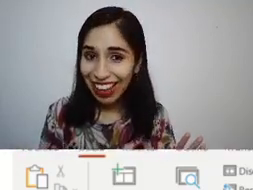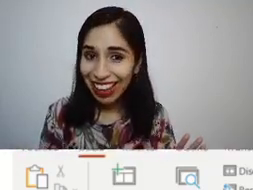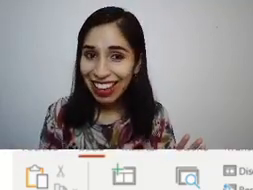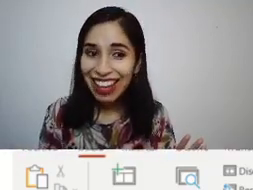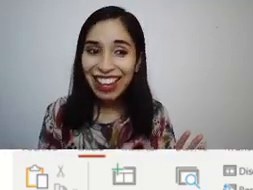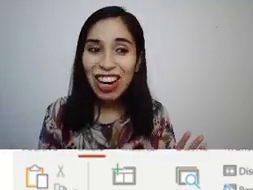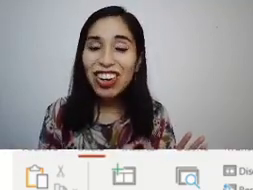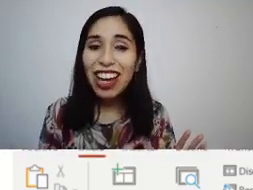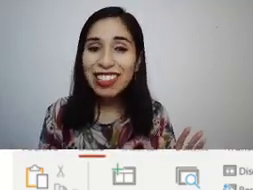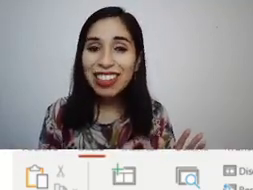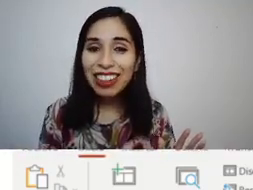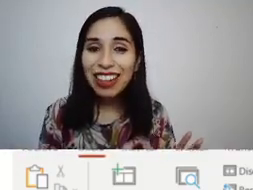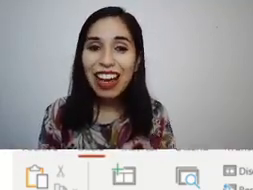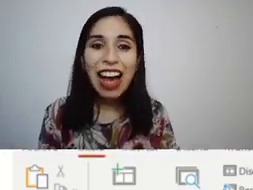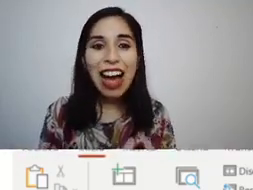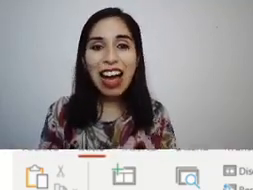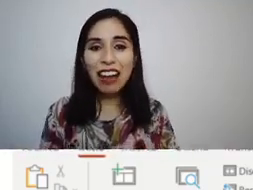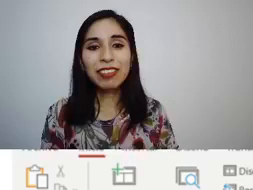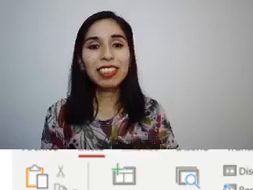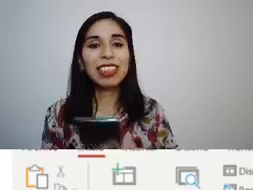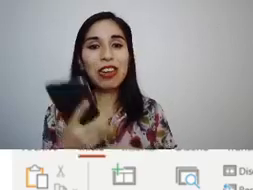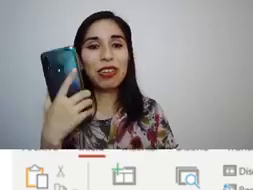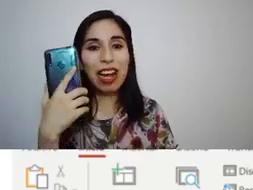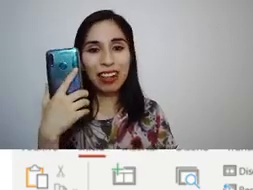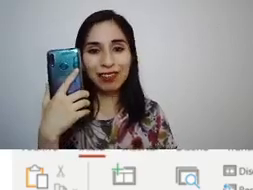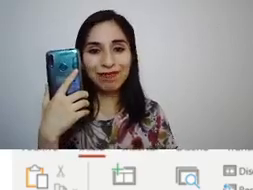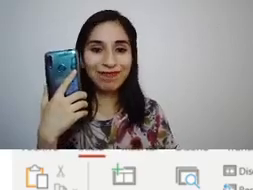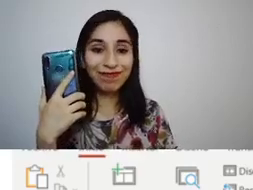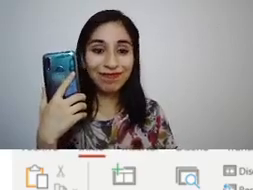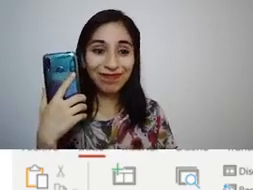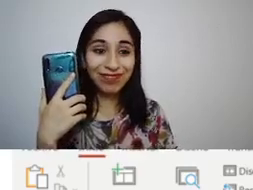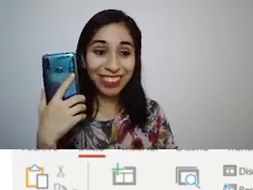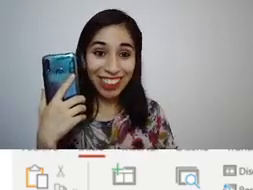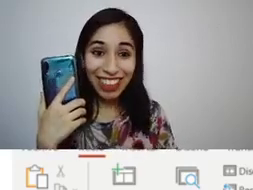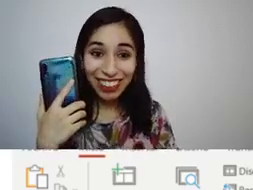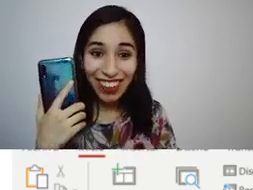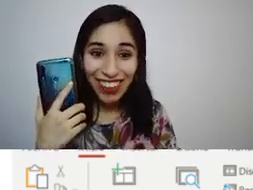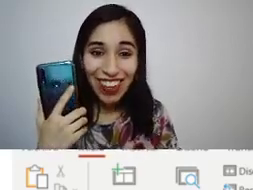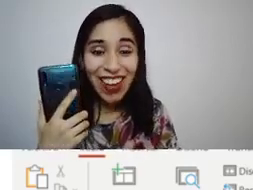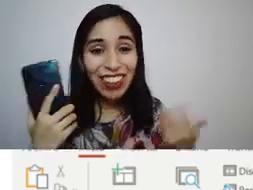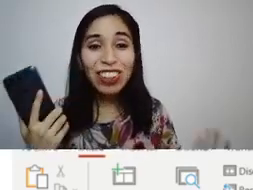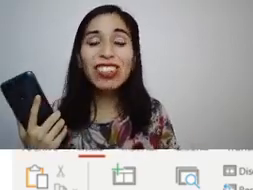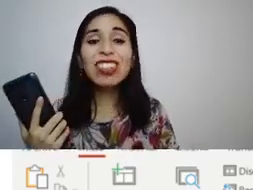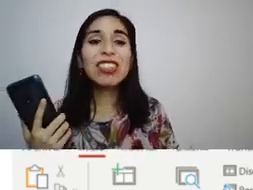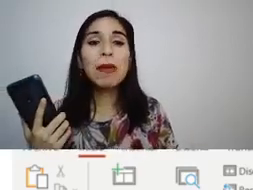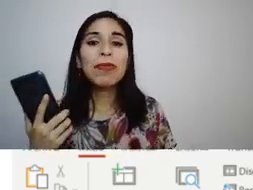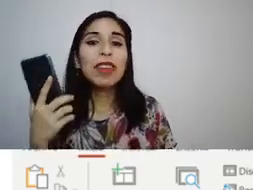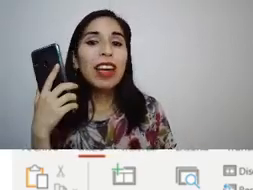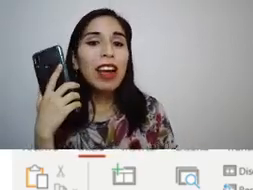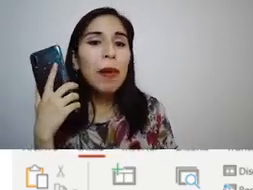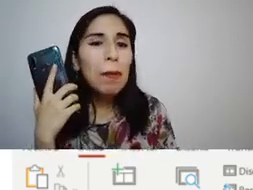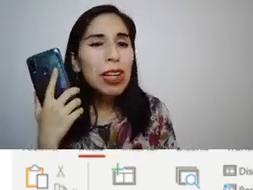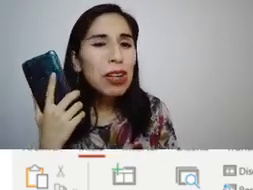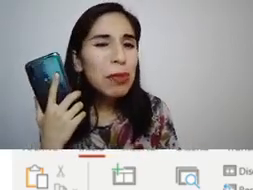verdad que es lo que hace a celular cierto entonces